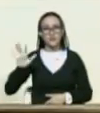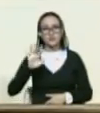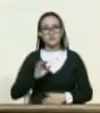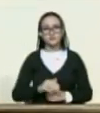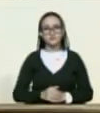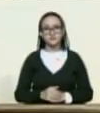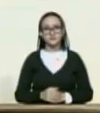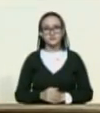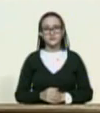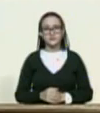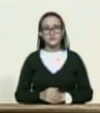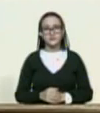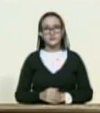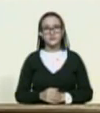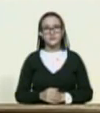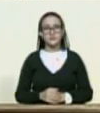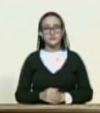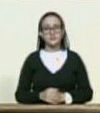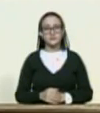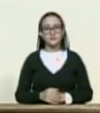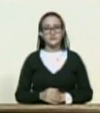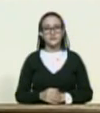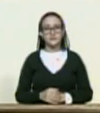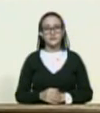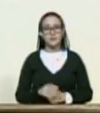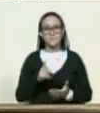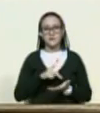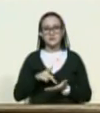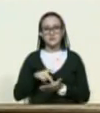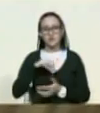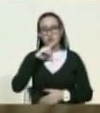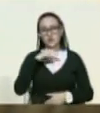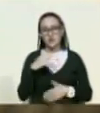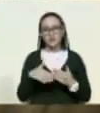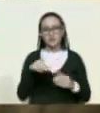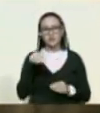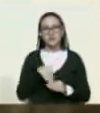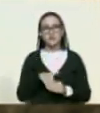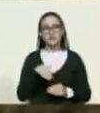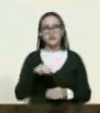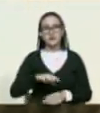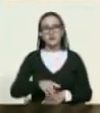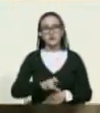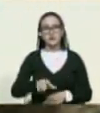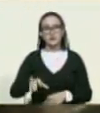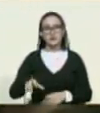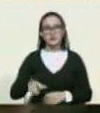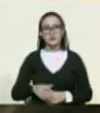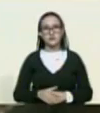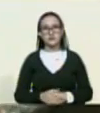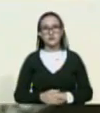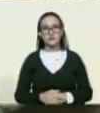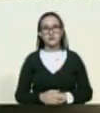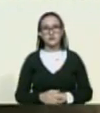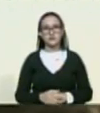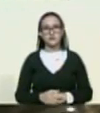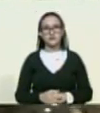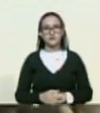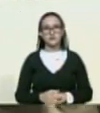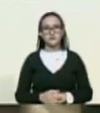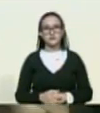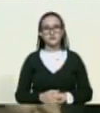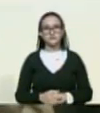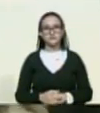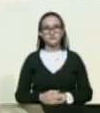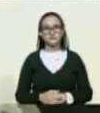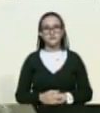los niveles históricos de participación en procesos electorales regionales. Considerando que